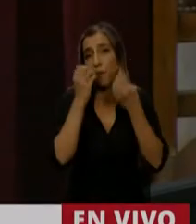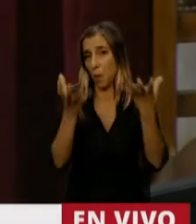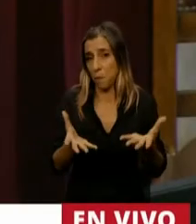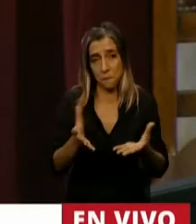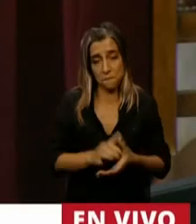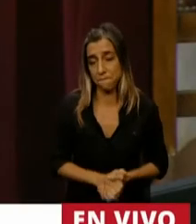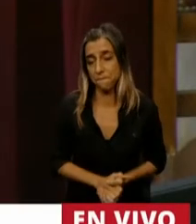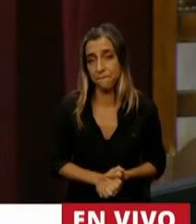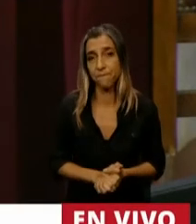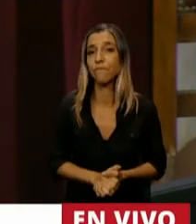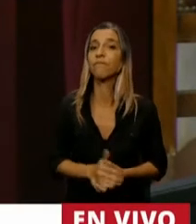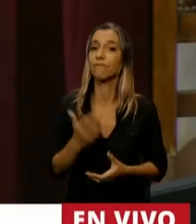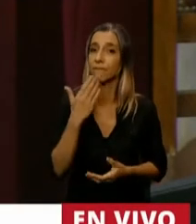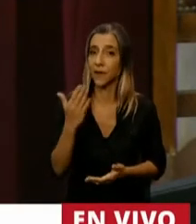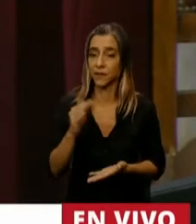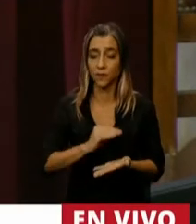Tiene la palabra el diputado Marcos Clery.